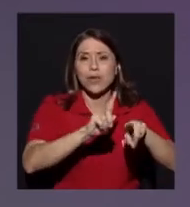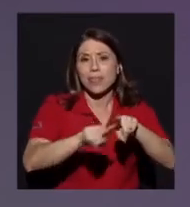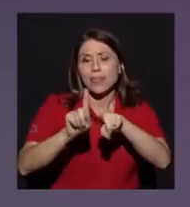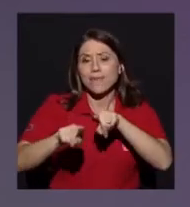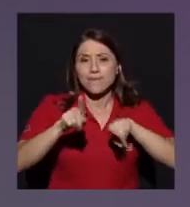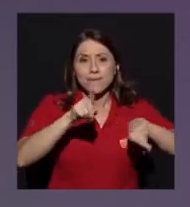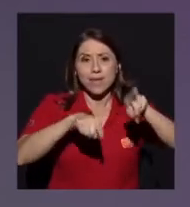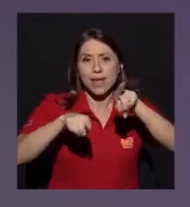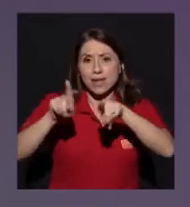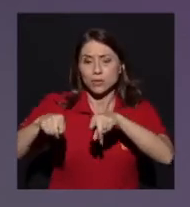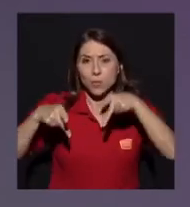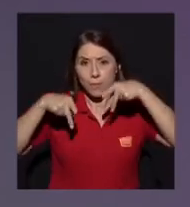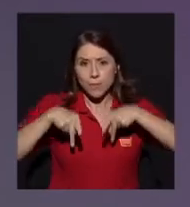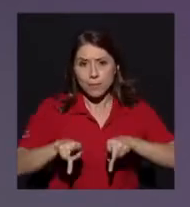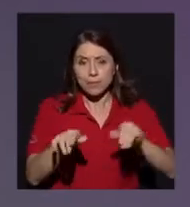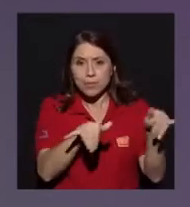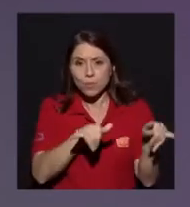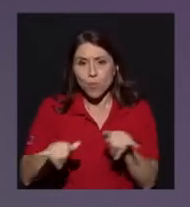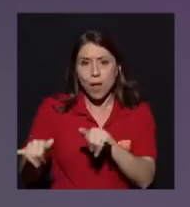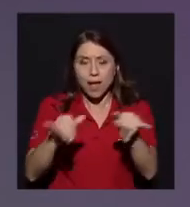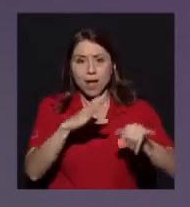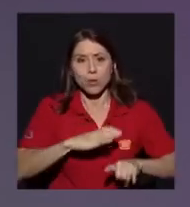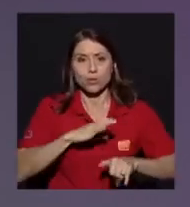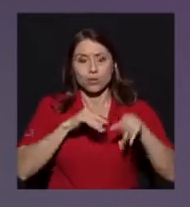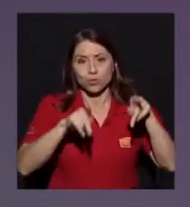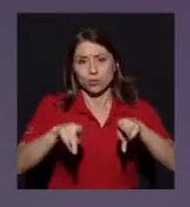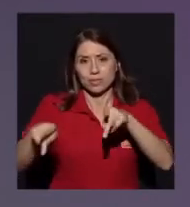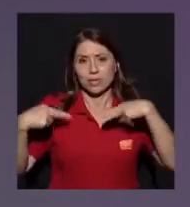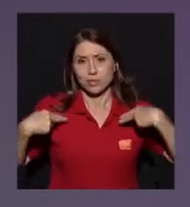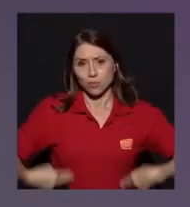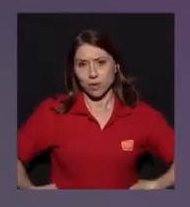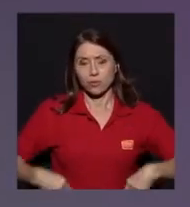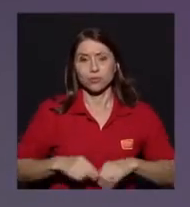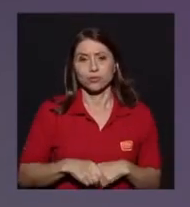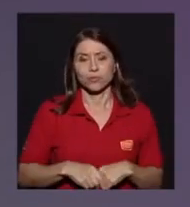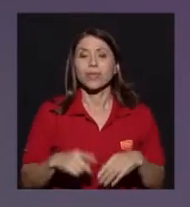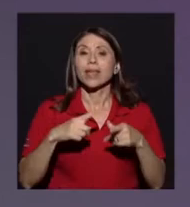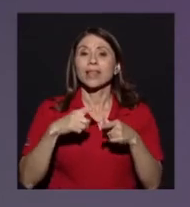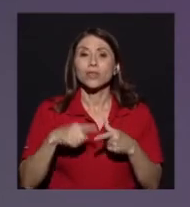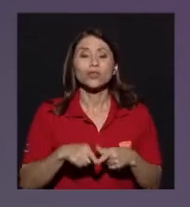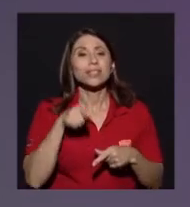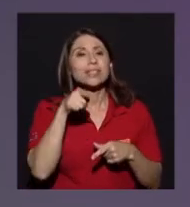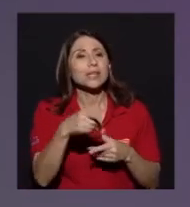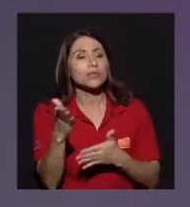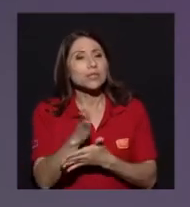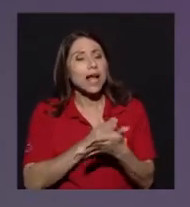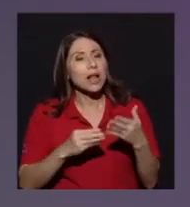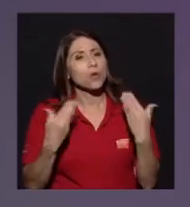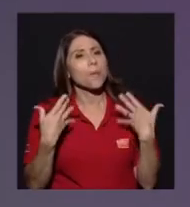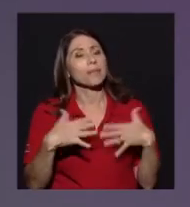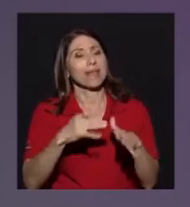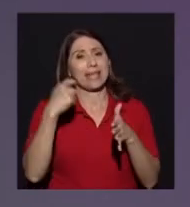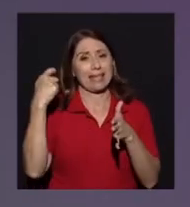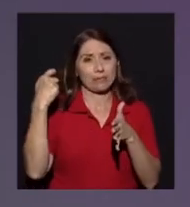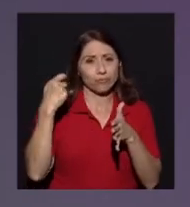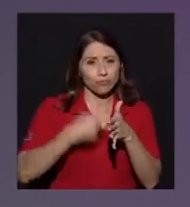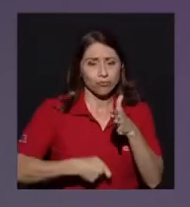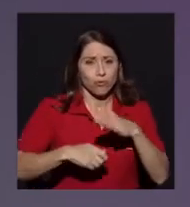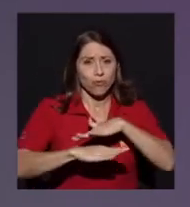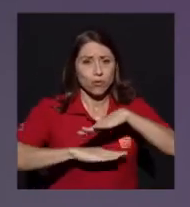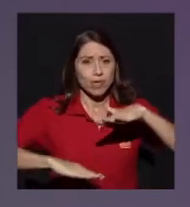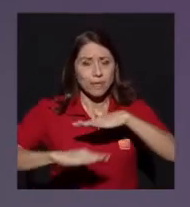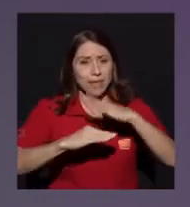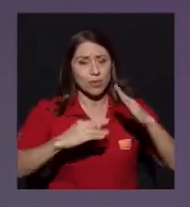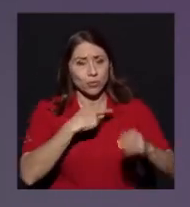igualdad de condiciones entre los seres humanos entonces eso es un argumento más bien que el fundamentalismo religioso era